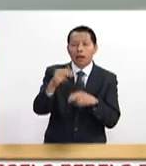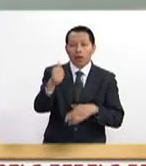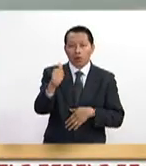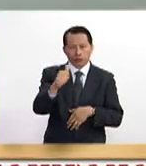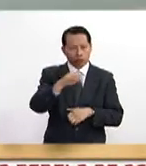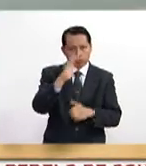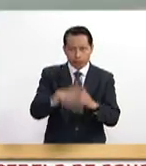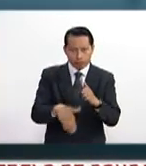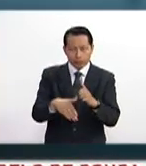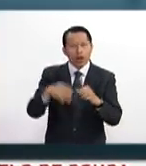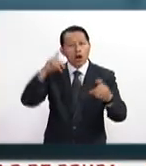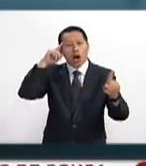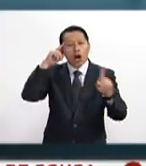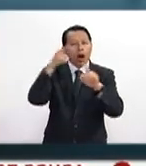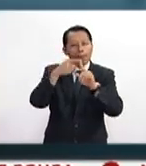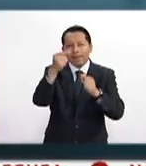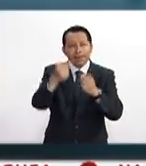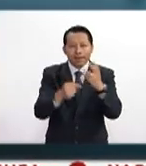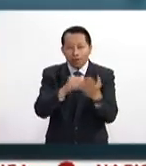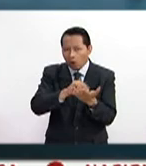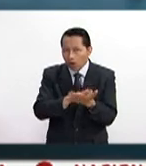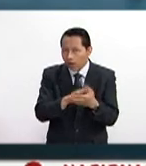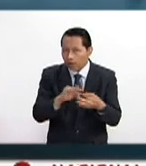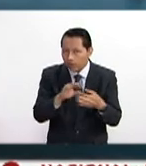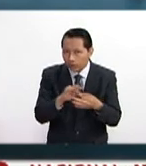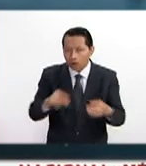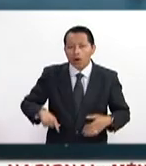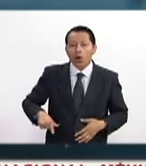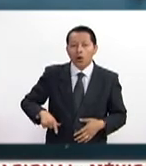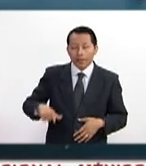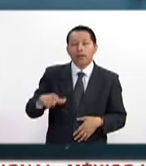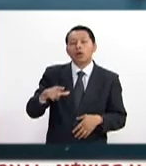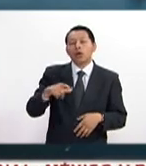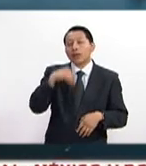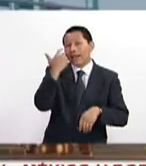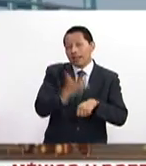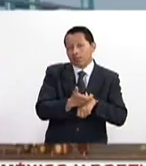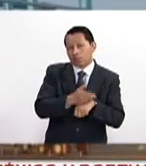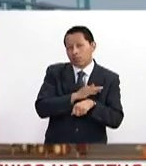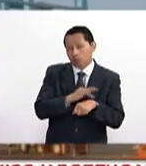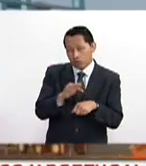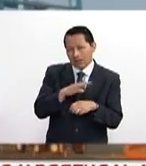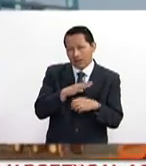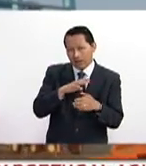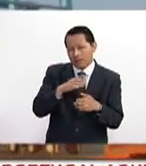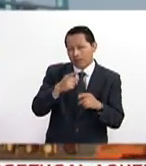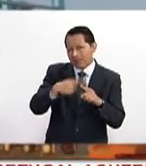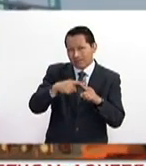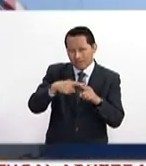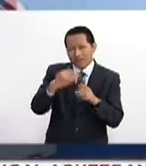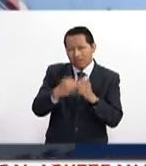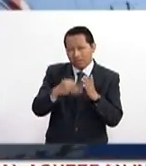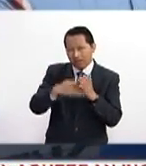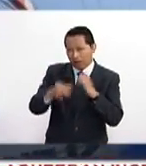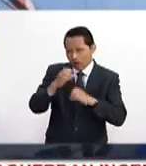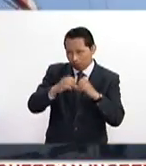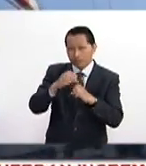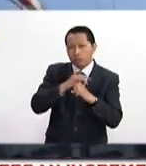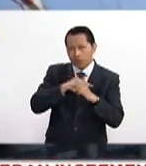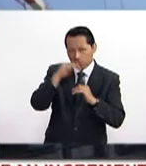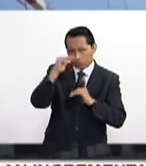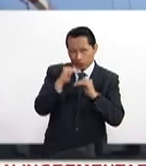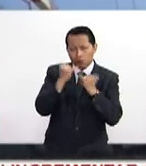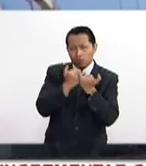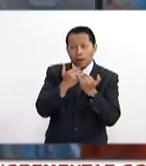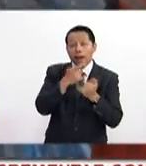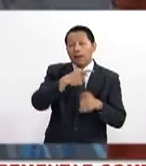agosto. Entre los objetivos publicados destaca que el gobierno estadounidense buscará reducir el déficit comercial, mejorando el acceso de los bienes fabricados